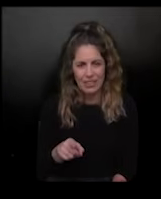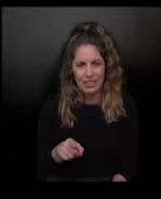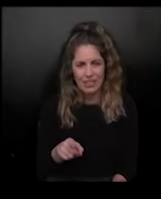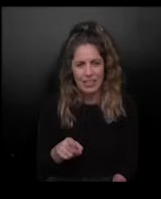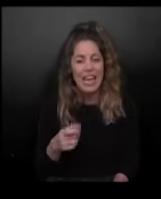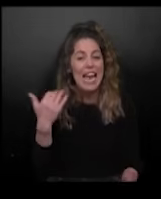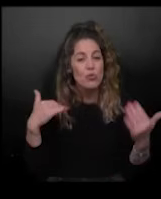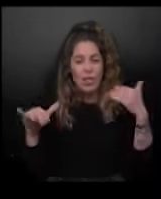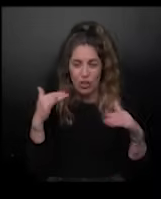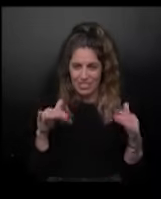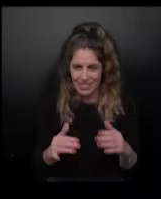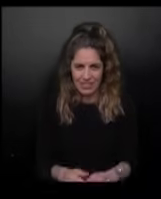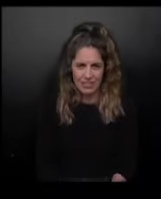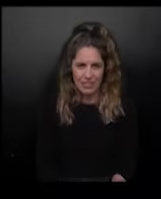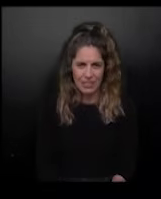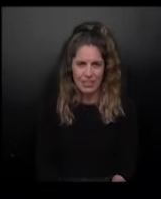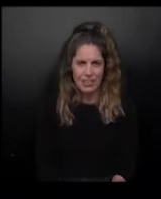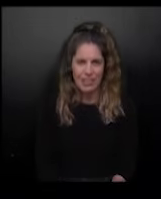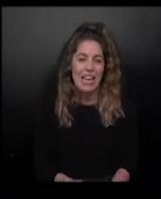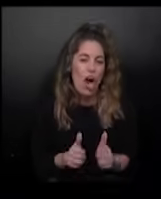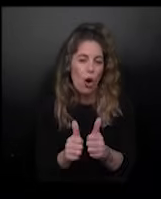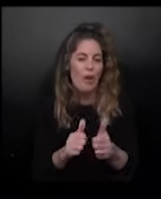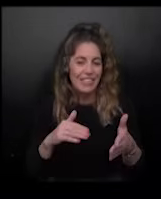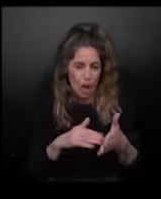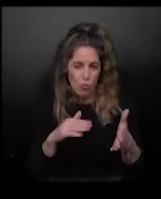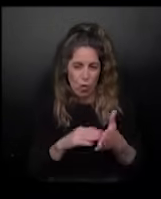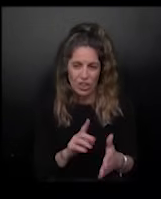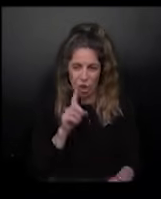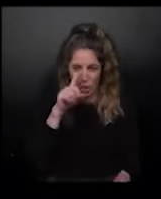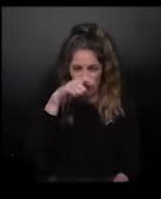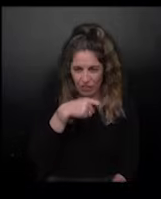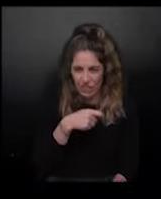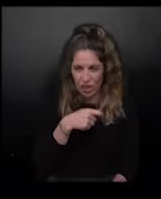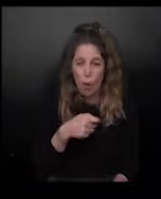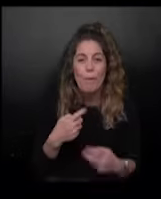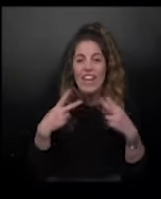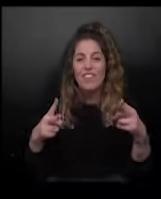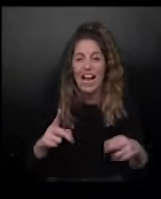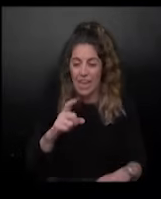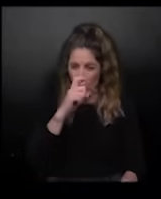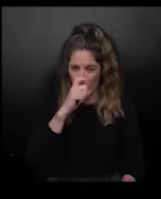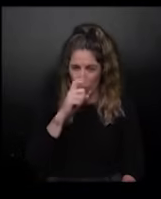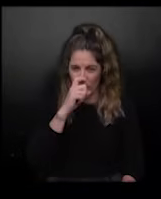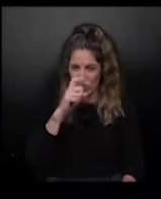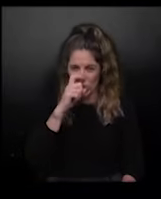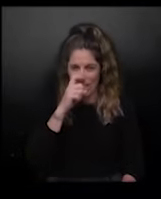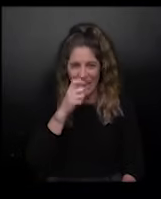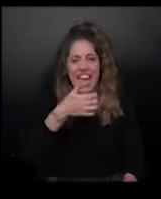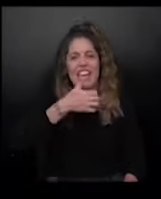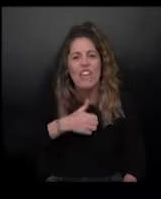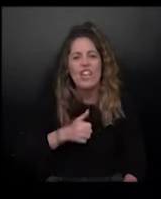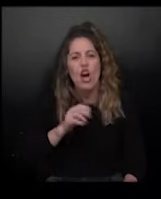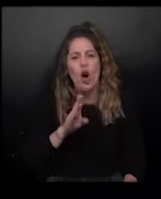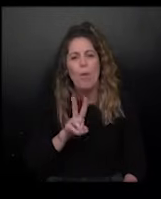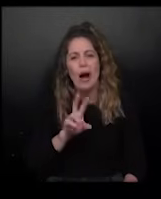adolescencia la compañía al puerto de Montevideo para viajar a Buenos Aires en el viejo vapor